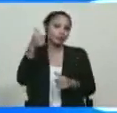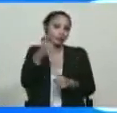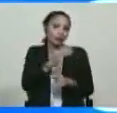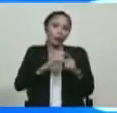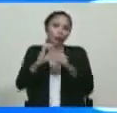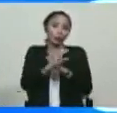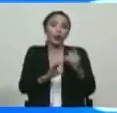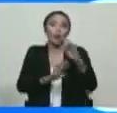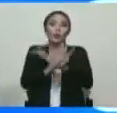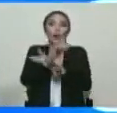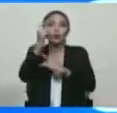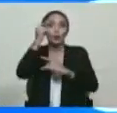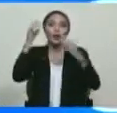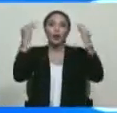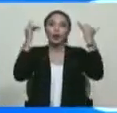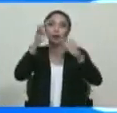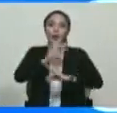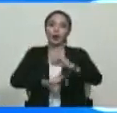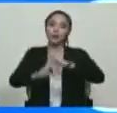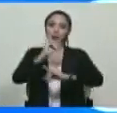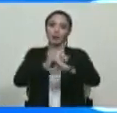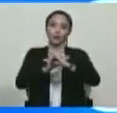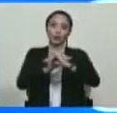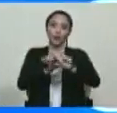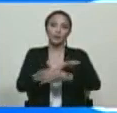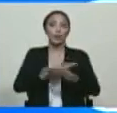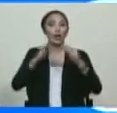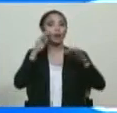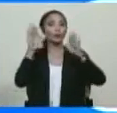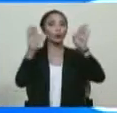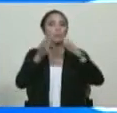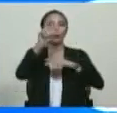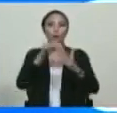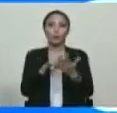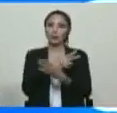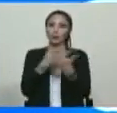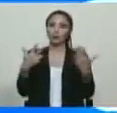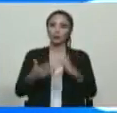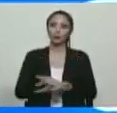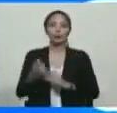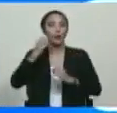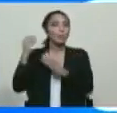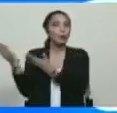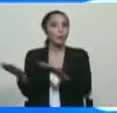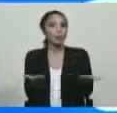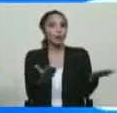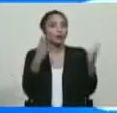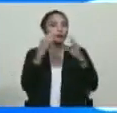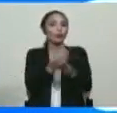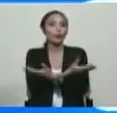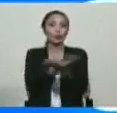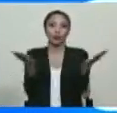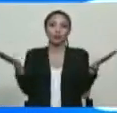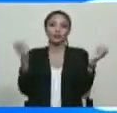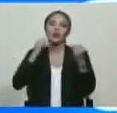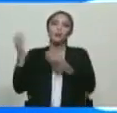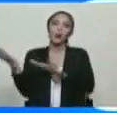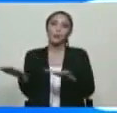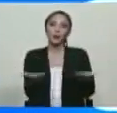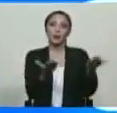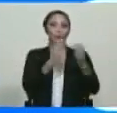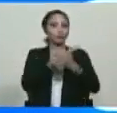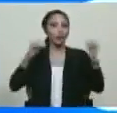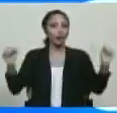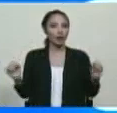estos 4 días de la Feria Internacional de Turismo 2018. Bienvenidas a todas, a todos, y que